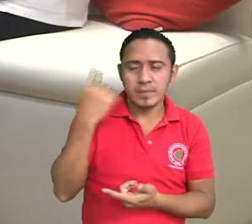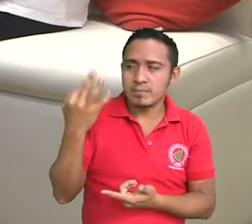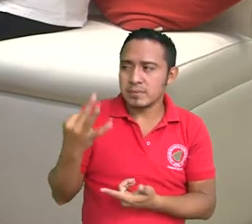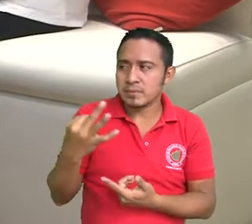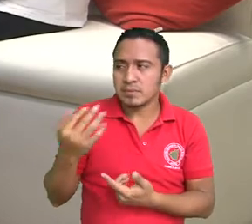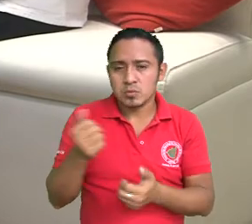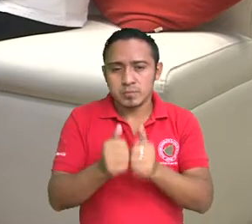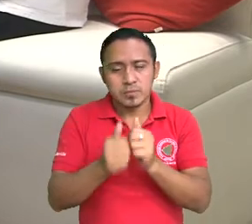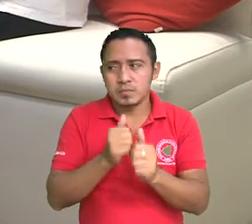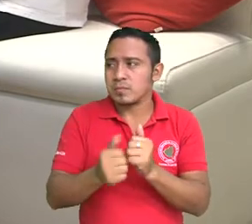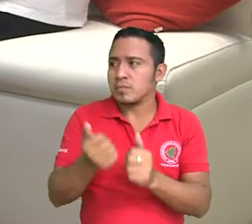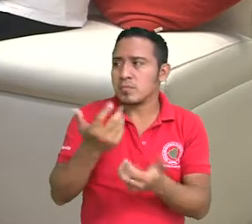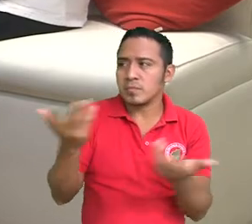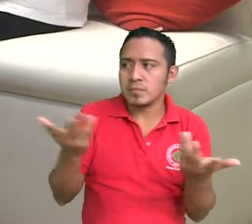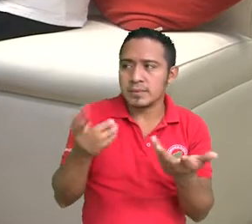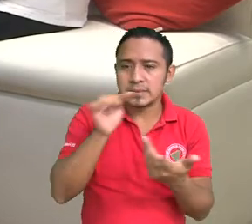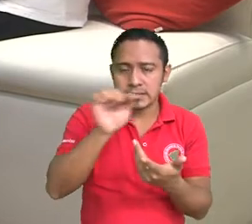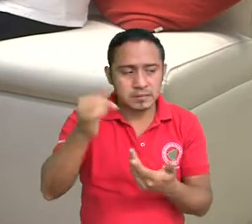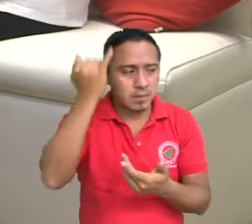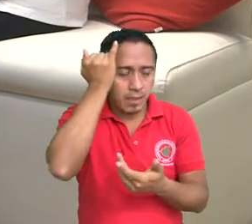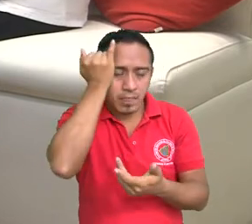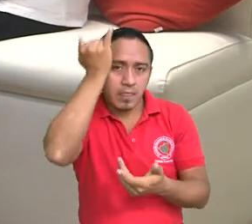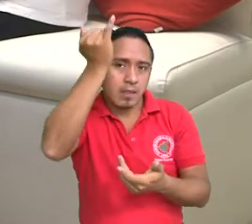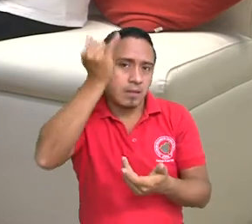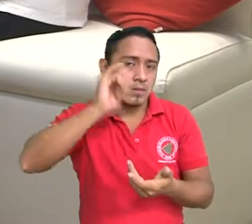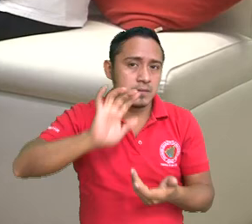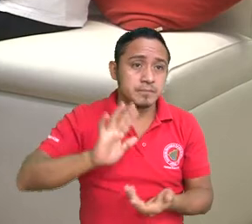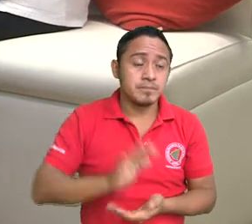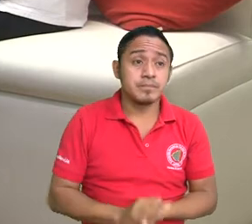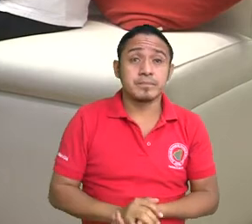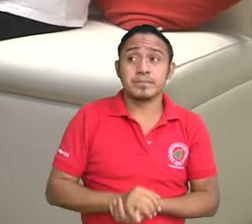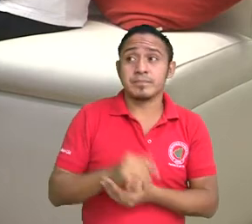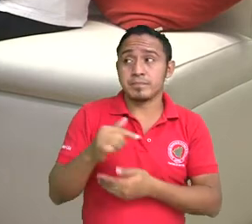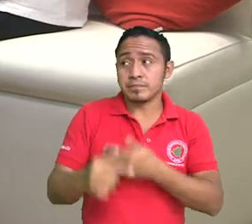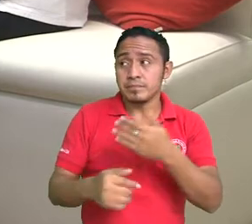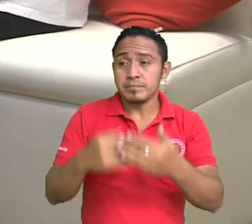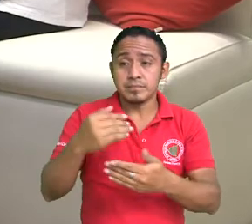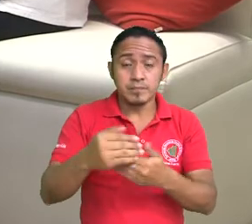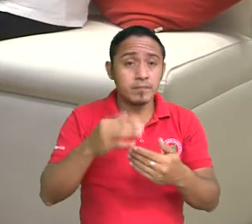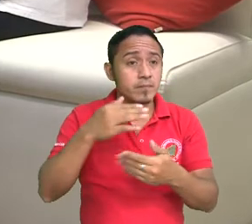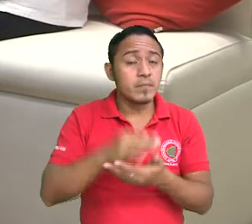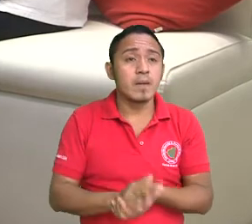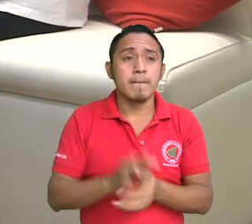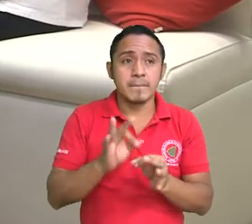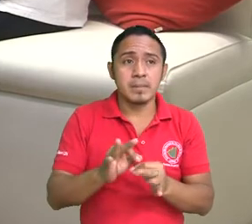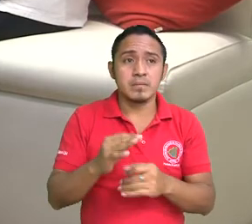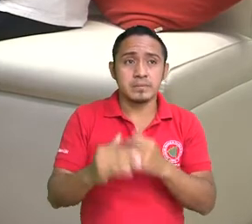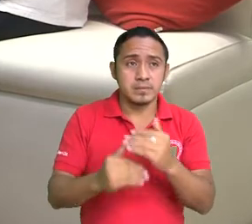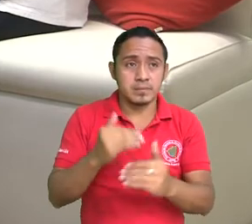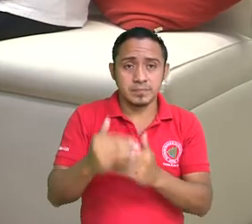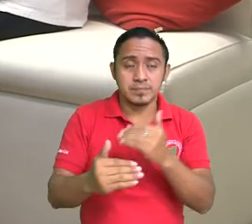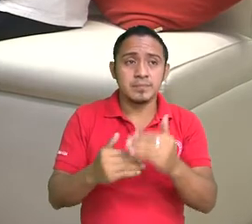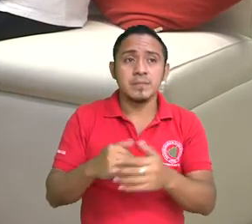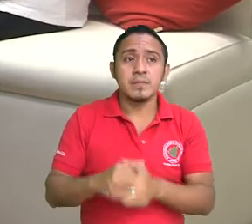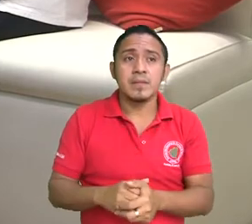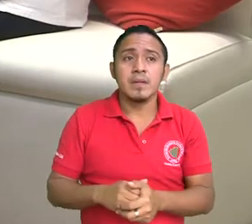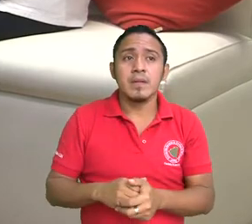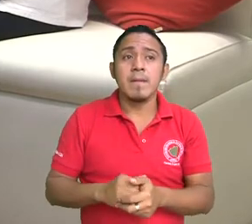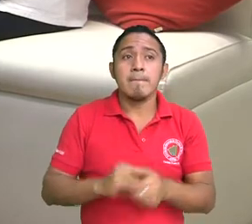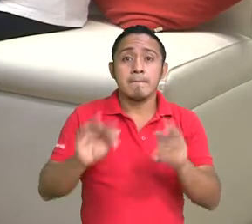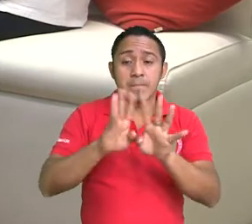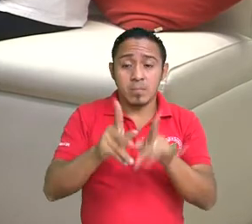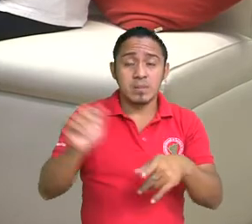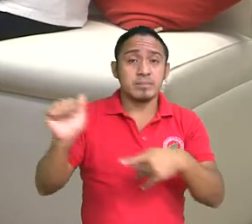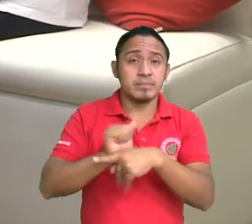tan contraproducente es esa idea que se ha transmitido y se ha transmitido de generación en generación? Y las mujeres